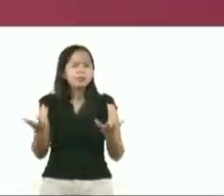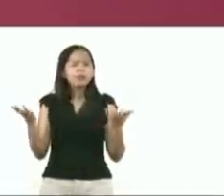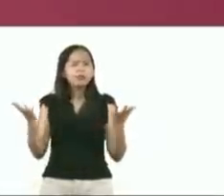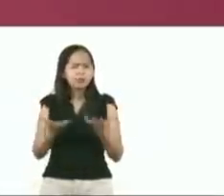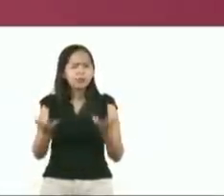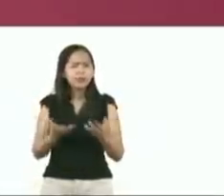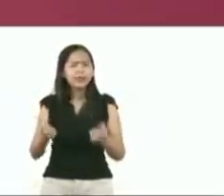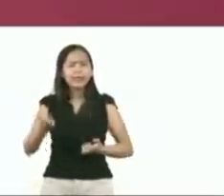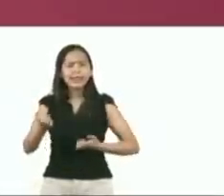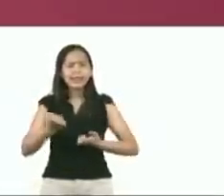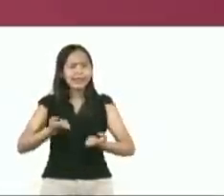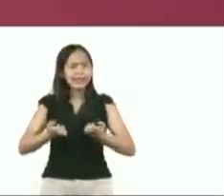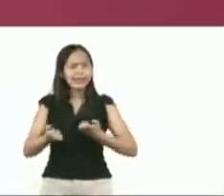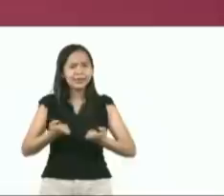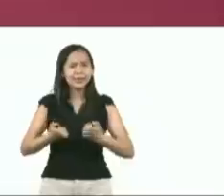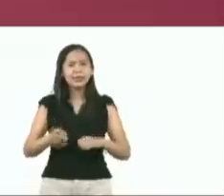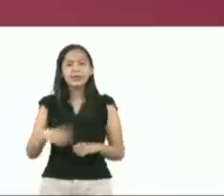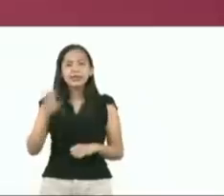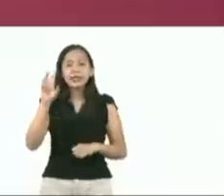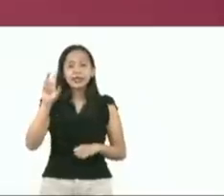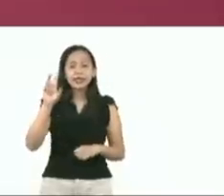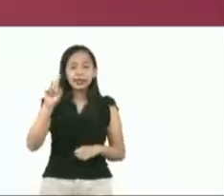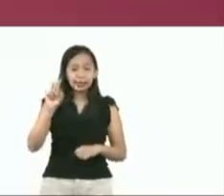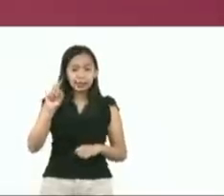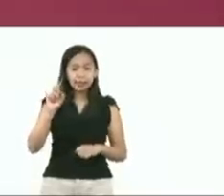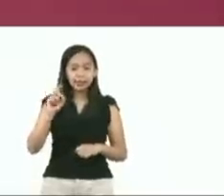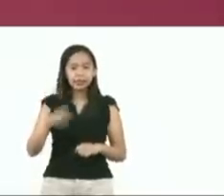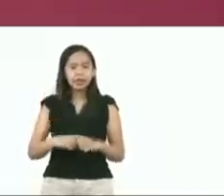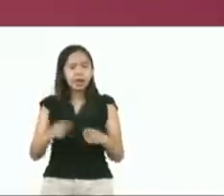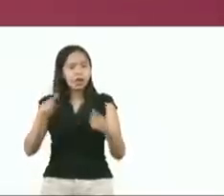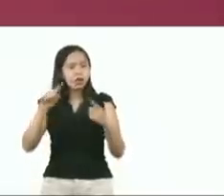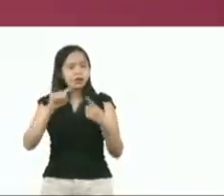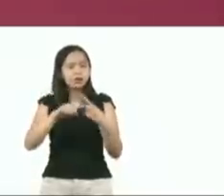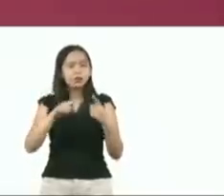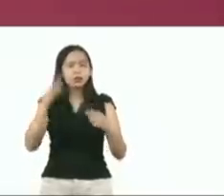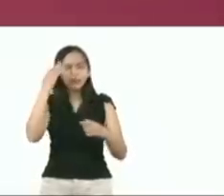de ejercicios de un minuto cada una sin parar.